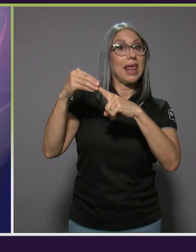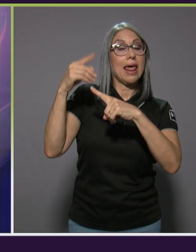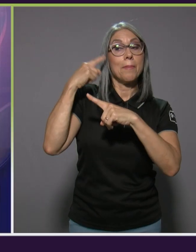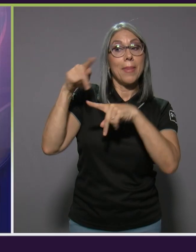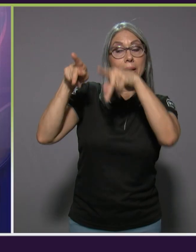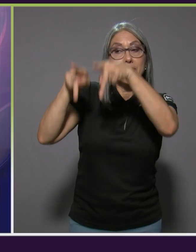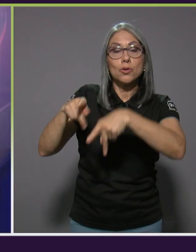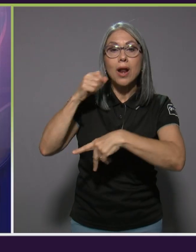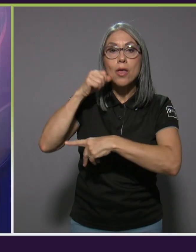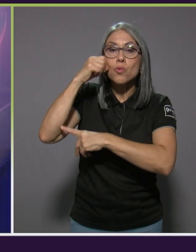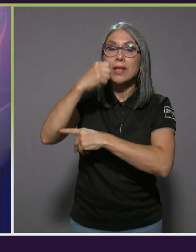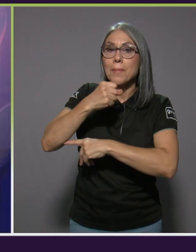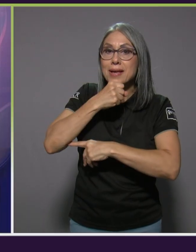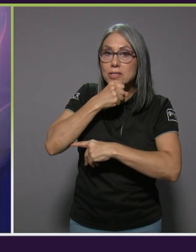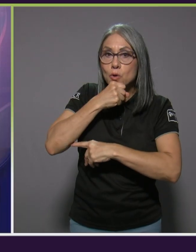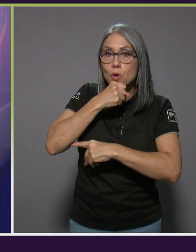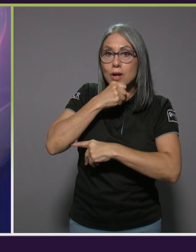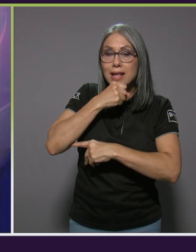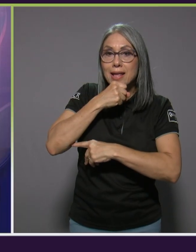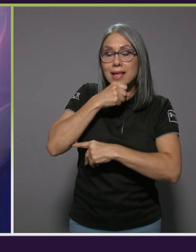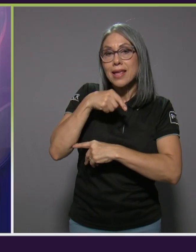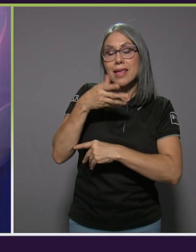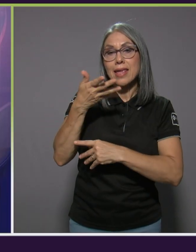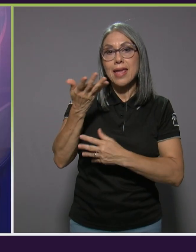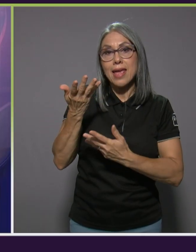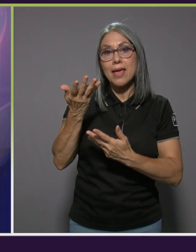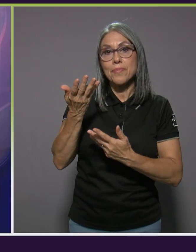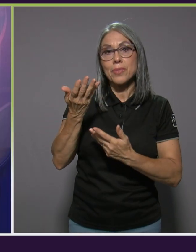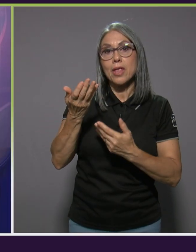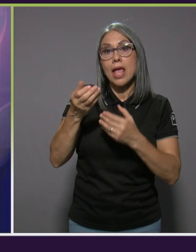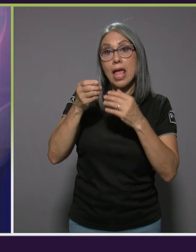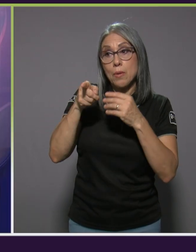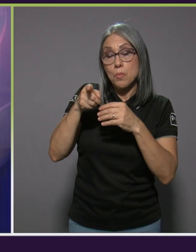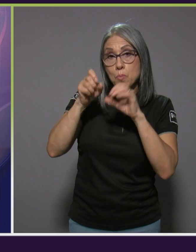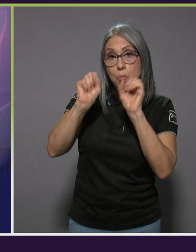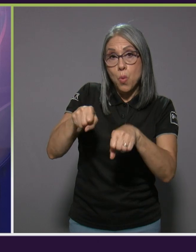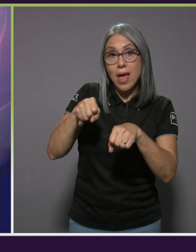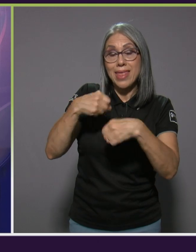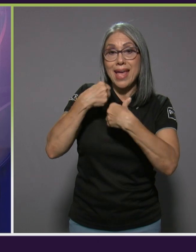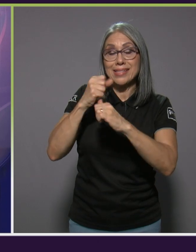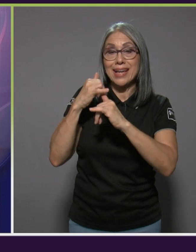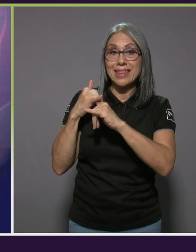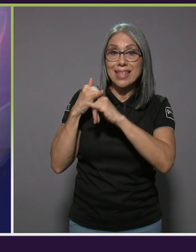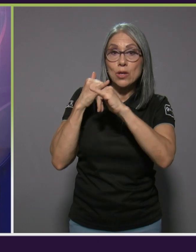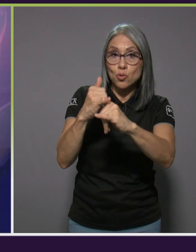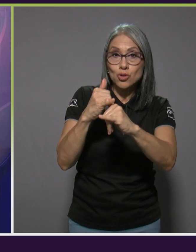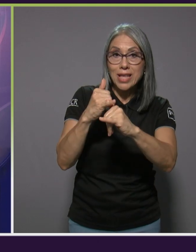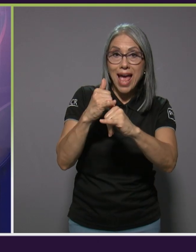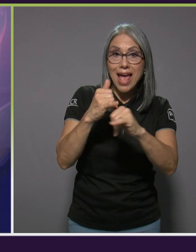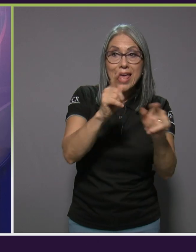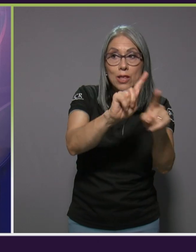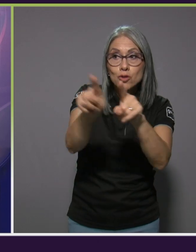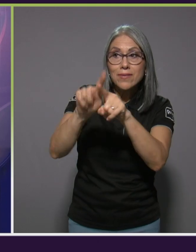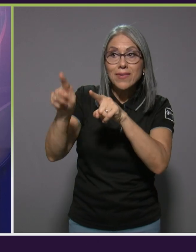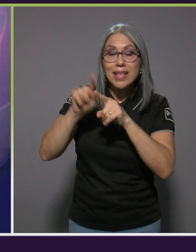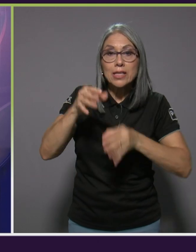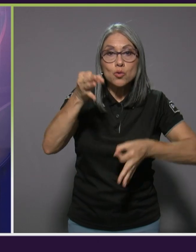mayor, en donde puede interponer denuncias en los respectivos juzgados de violencia